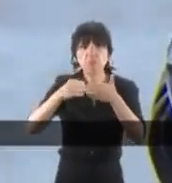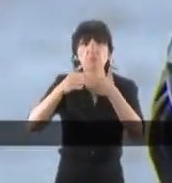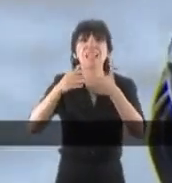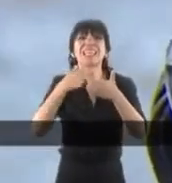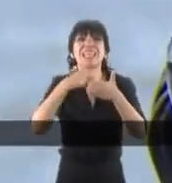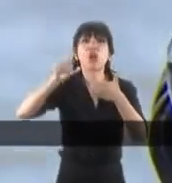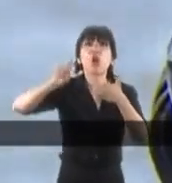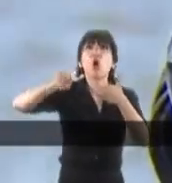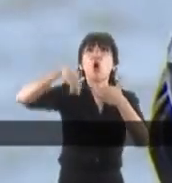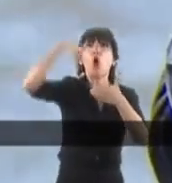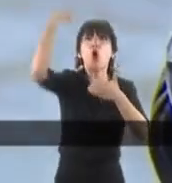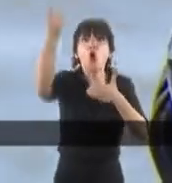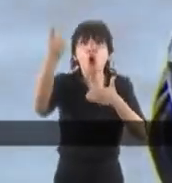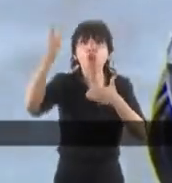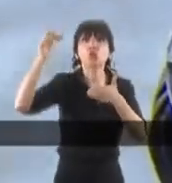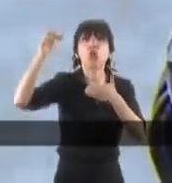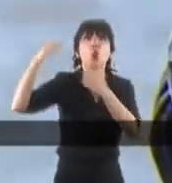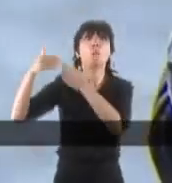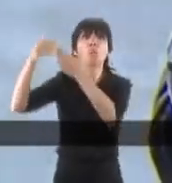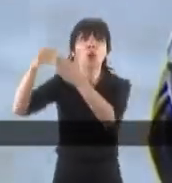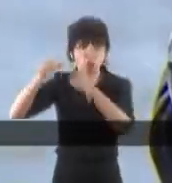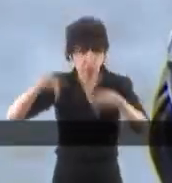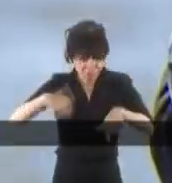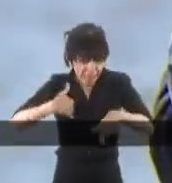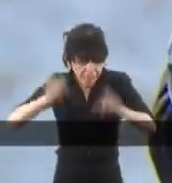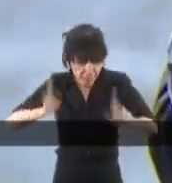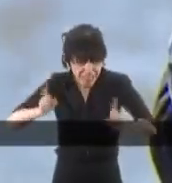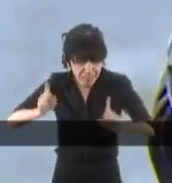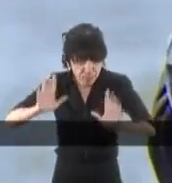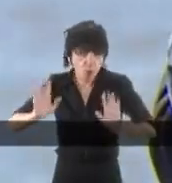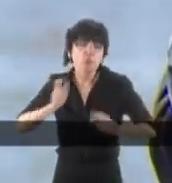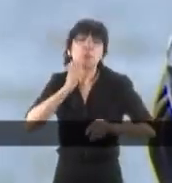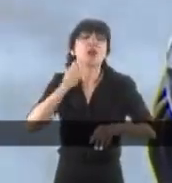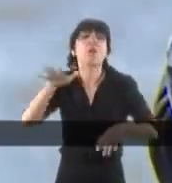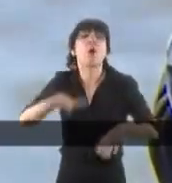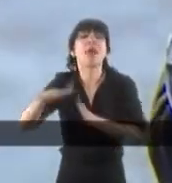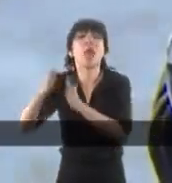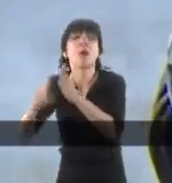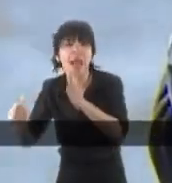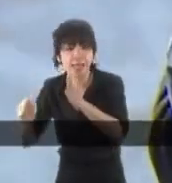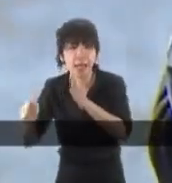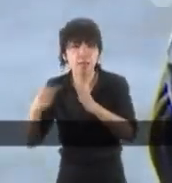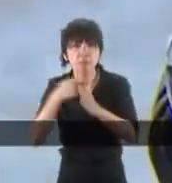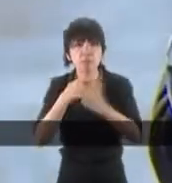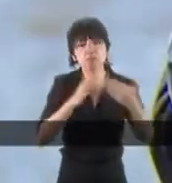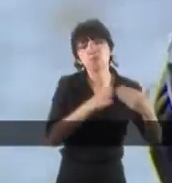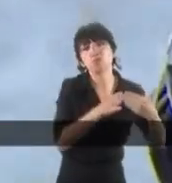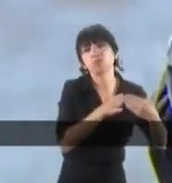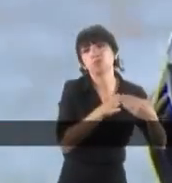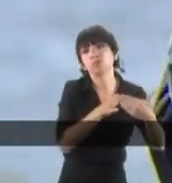puerto argentino, bonaerense, como digamos Bahía Blanca.